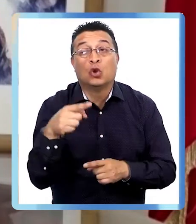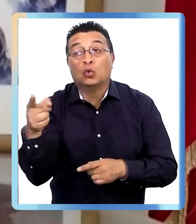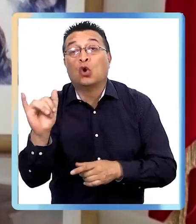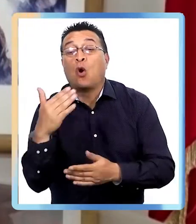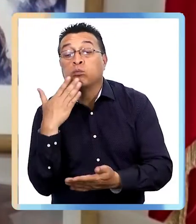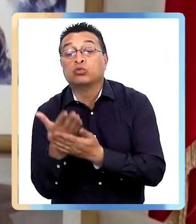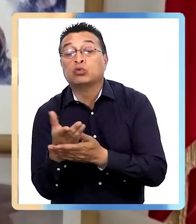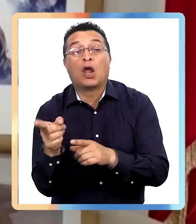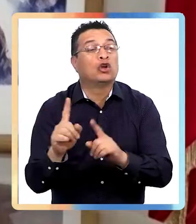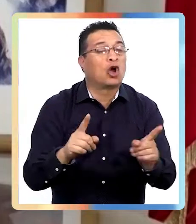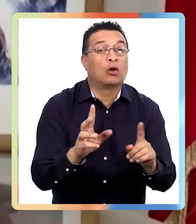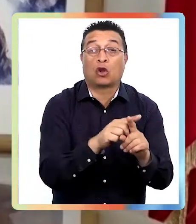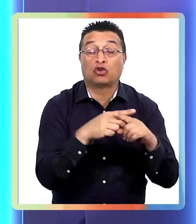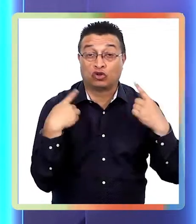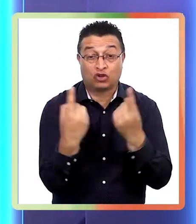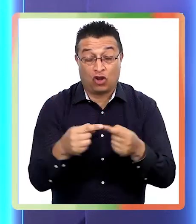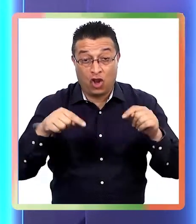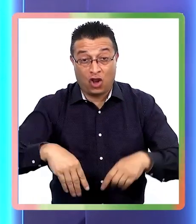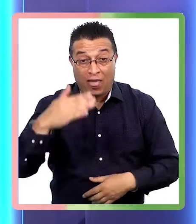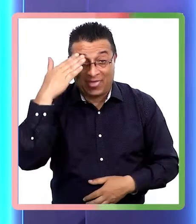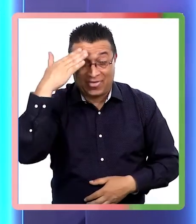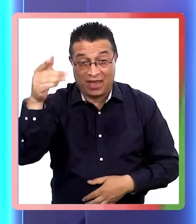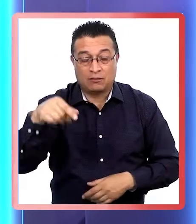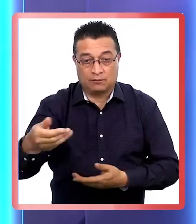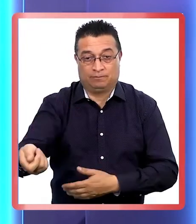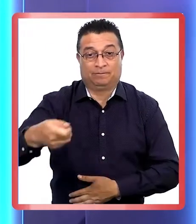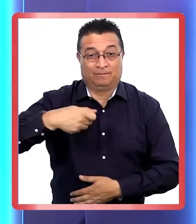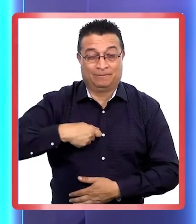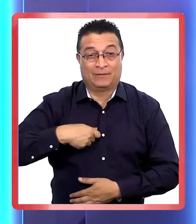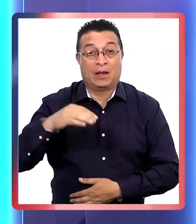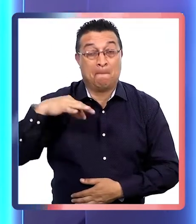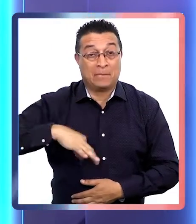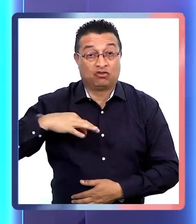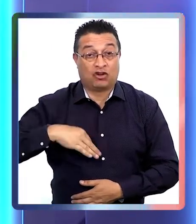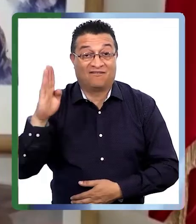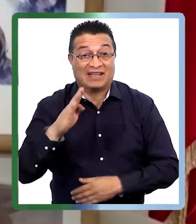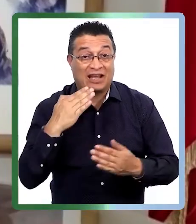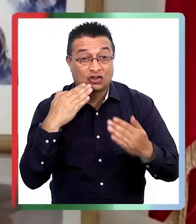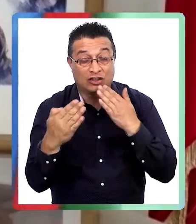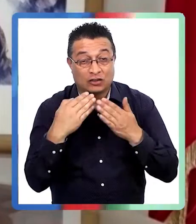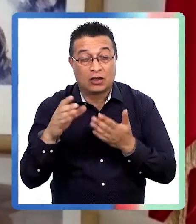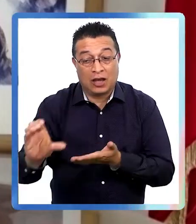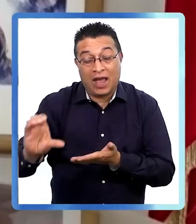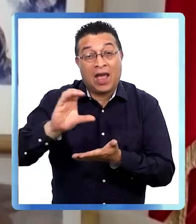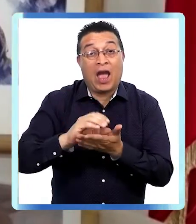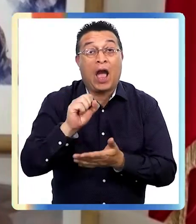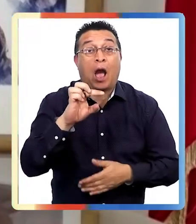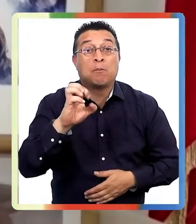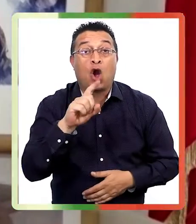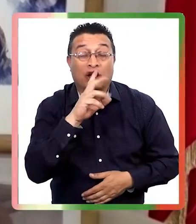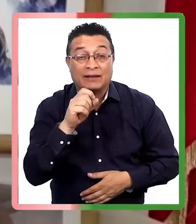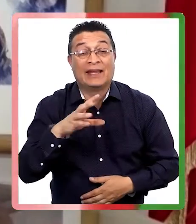postular y otros no? Porque todos los que hoy día estaban recibiendo ayuda de la pensión básica solidaria o del aporte